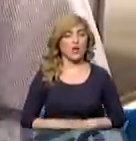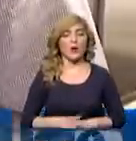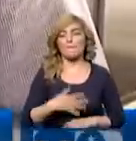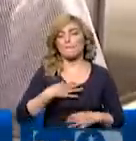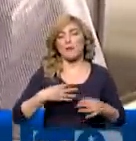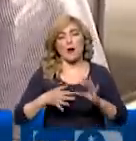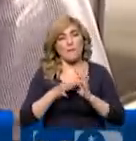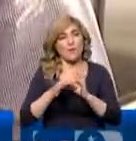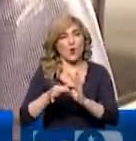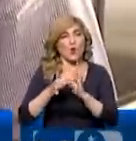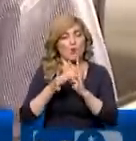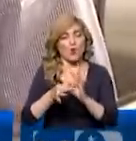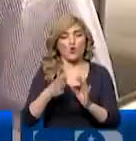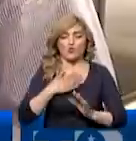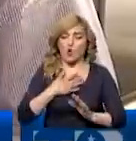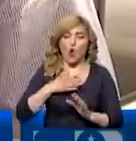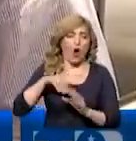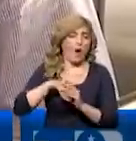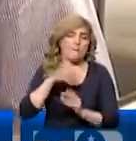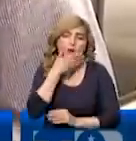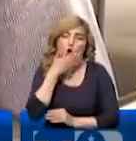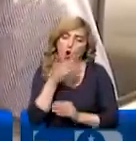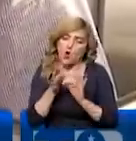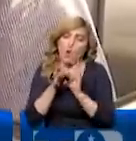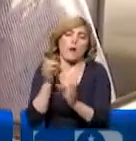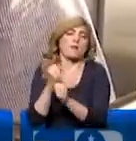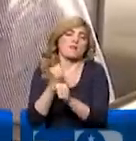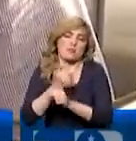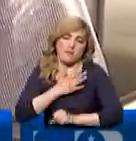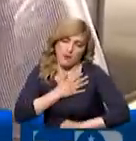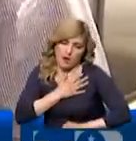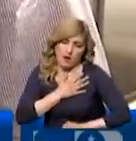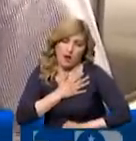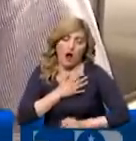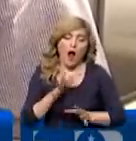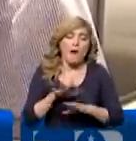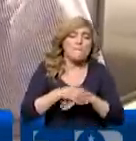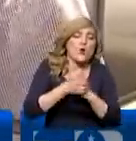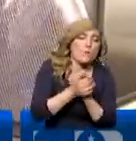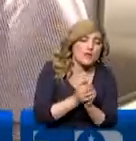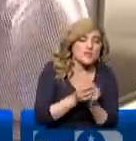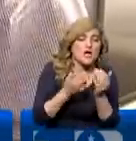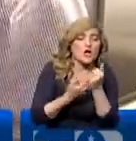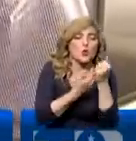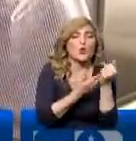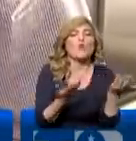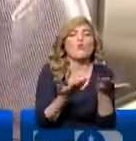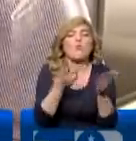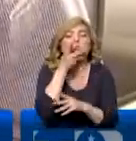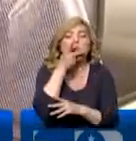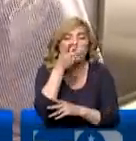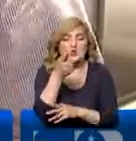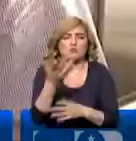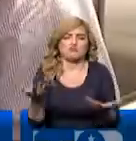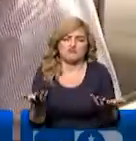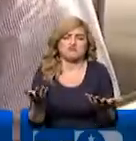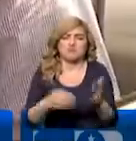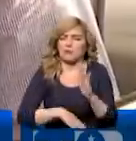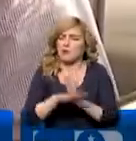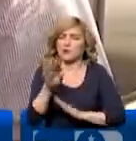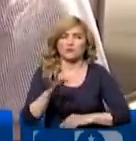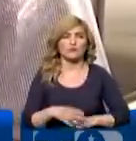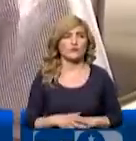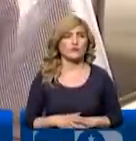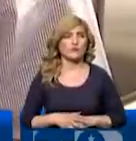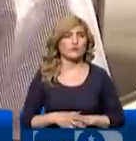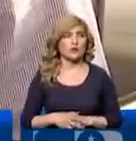Se trata de aprovechar los recursos al máximo, sobre todo cuando son públicos. Y ese ejemplo está bien dado en la vicepresidencia de la República, prácticamente en